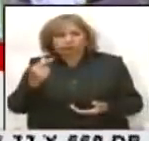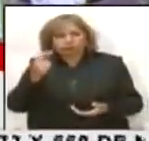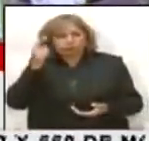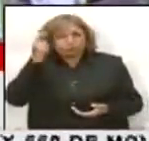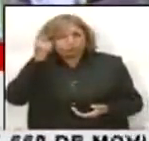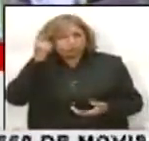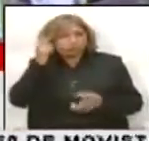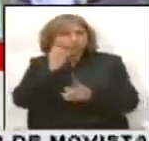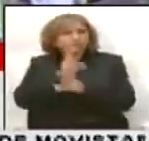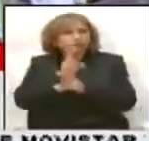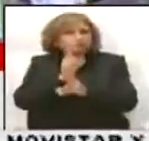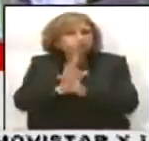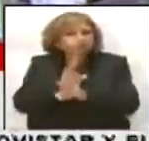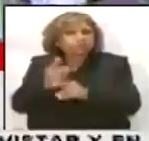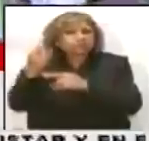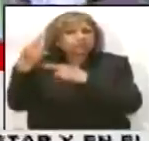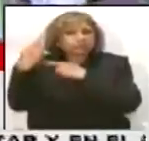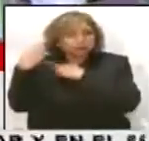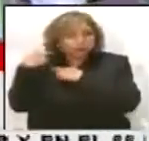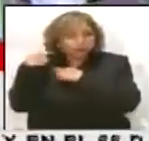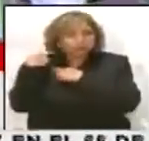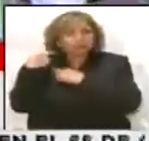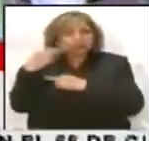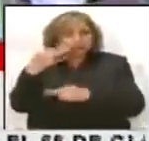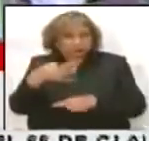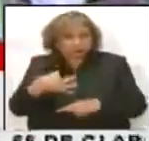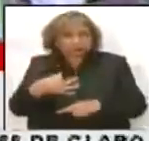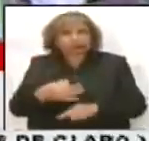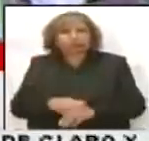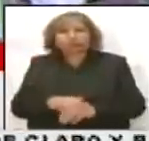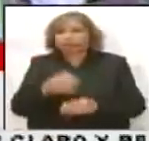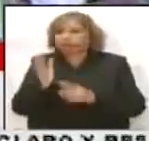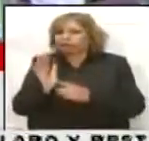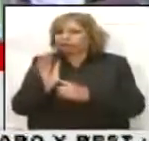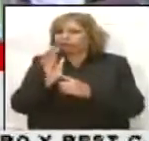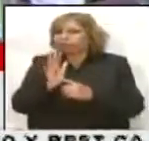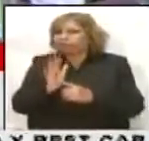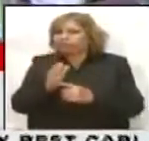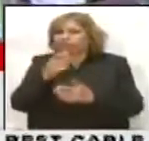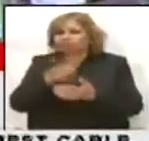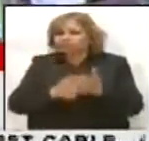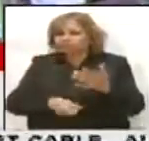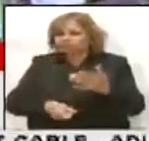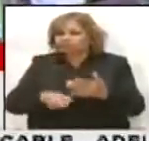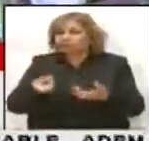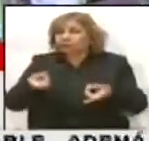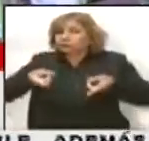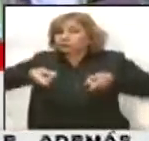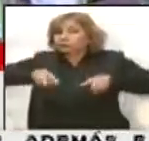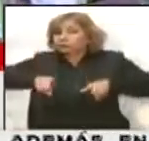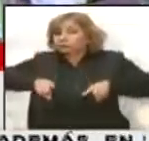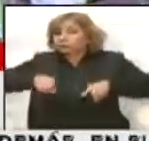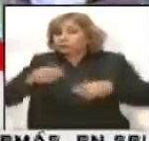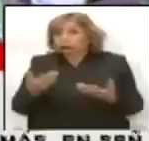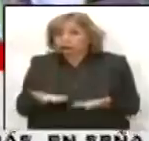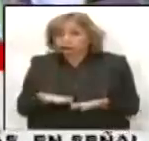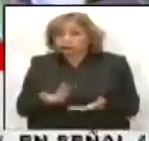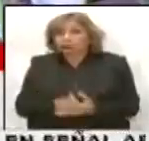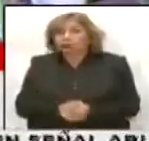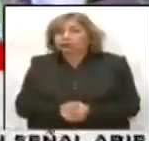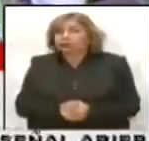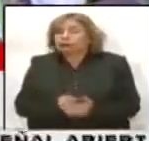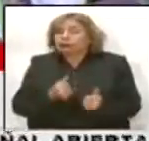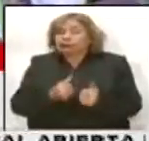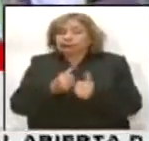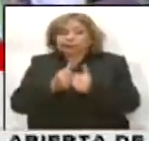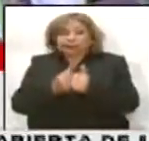con mucha responsabilidad cuando uno tiene la convicción de que efectivamente está frente a un presunto delito. Y cuando eso ocurre, además hay que seguir, creo,